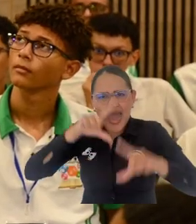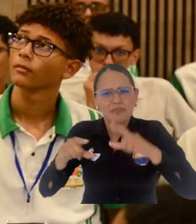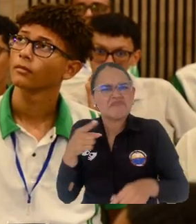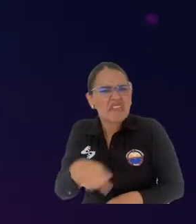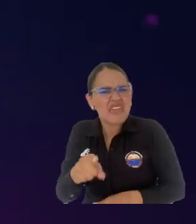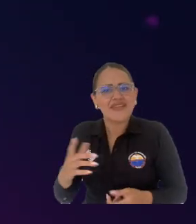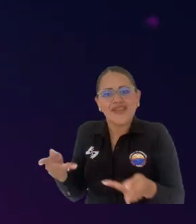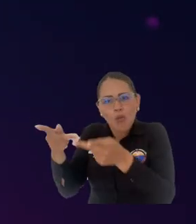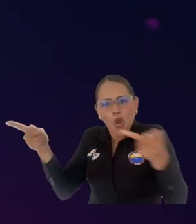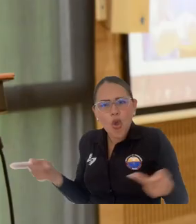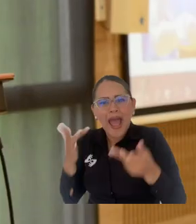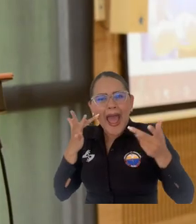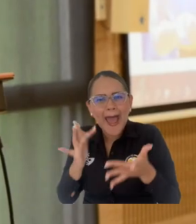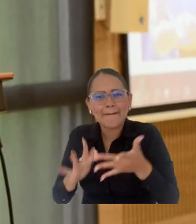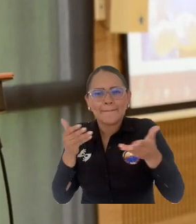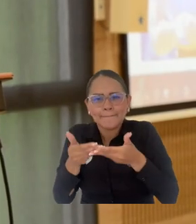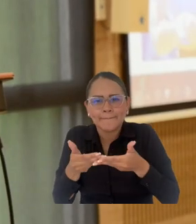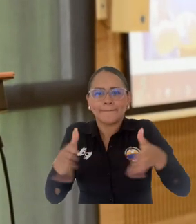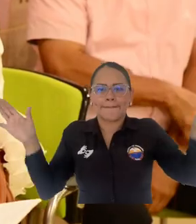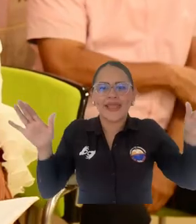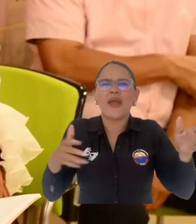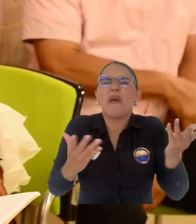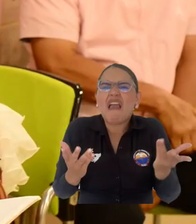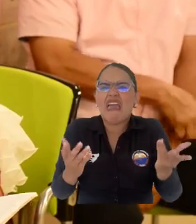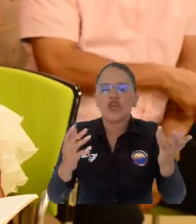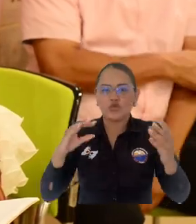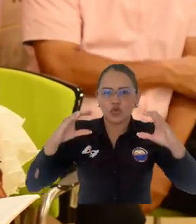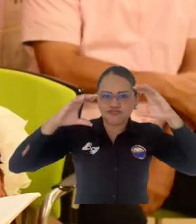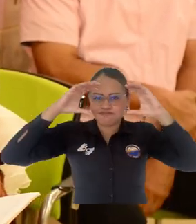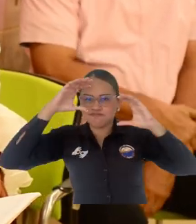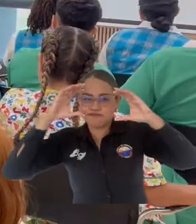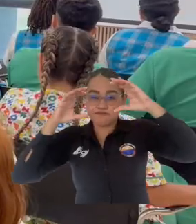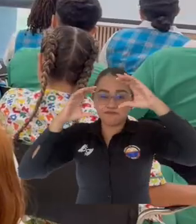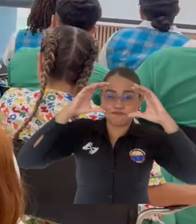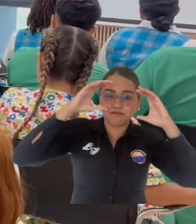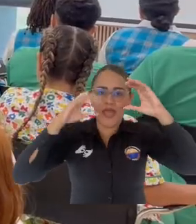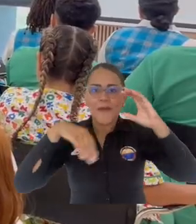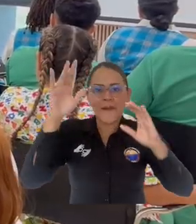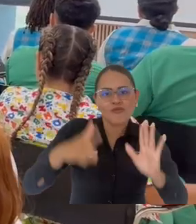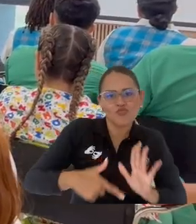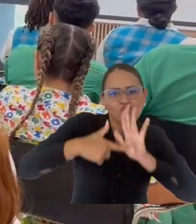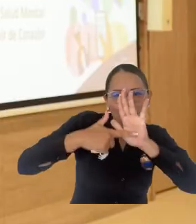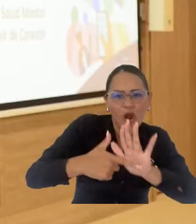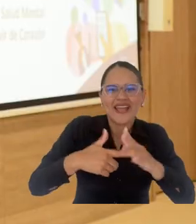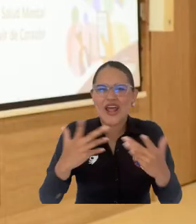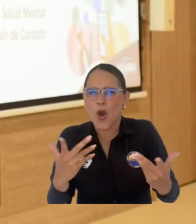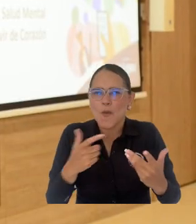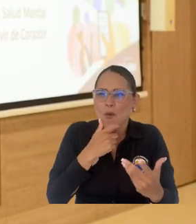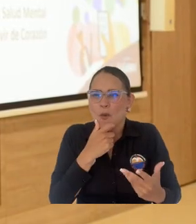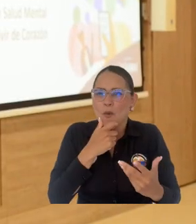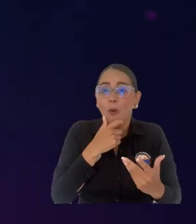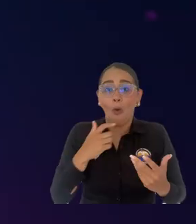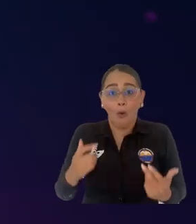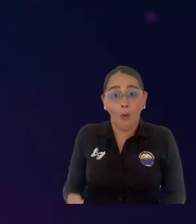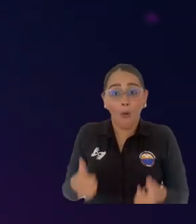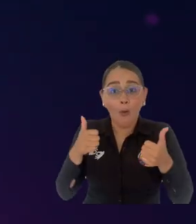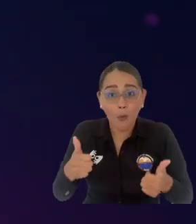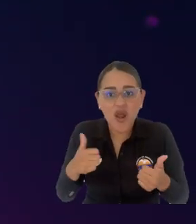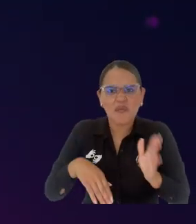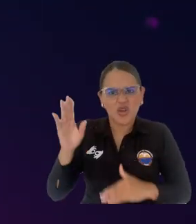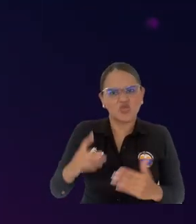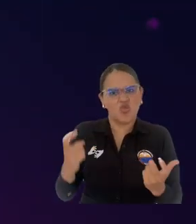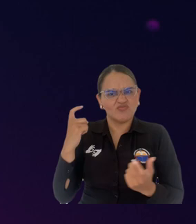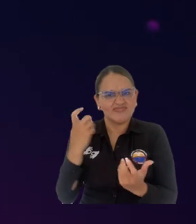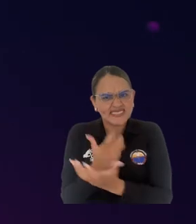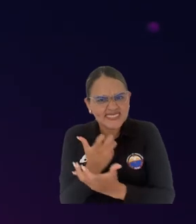un laboratorio abierto a la comunidad enfocado a dar una introducción a la realidad virtual como parte de las tecnologías XR y en